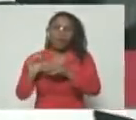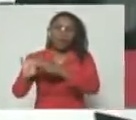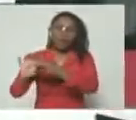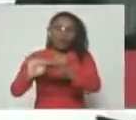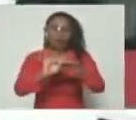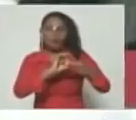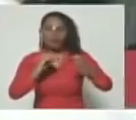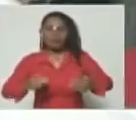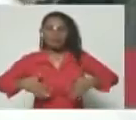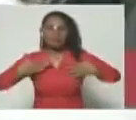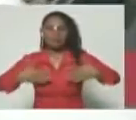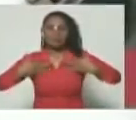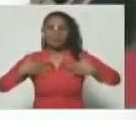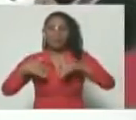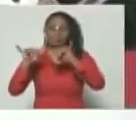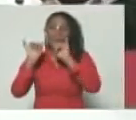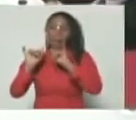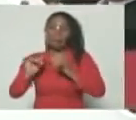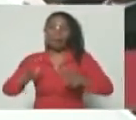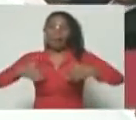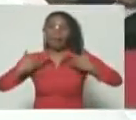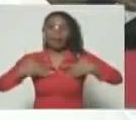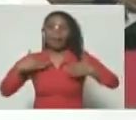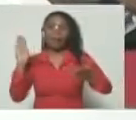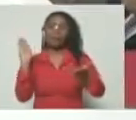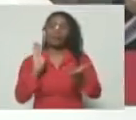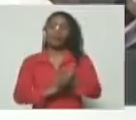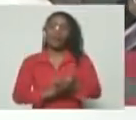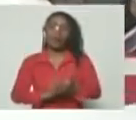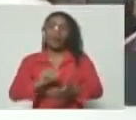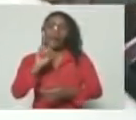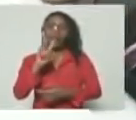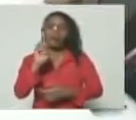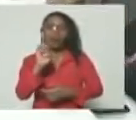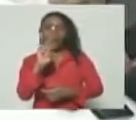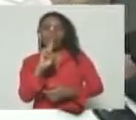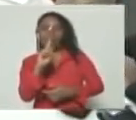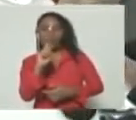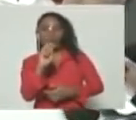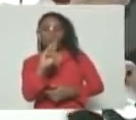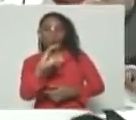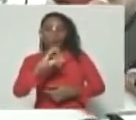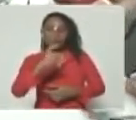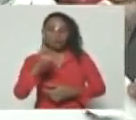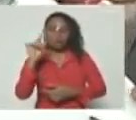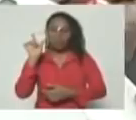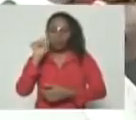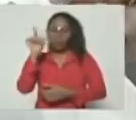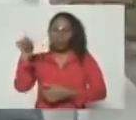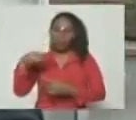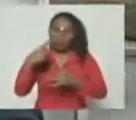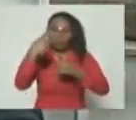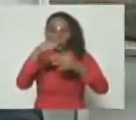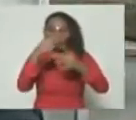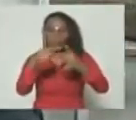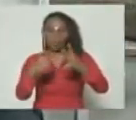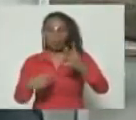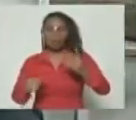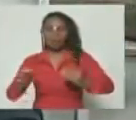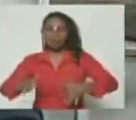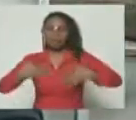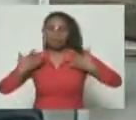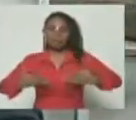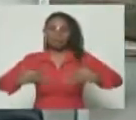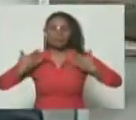muchísimo entusiasmo. El mismo entusiasmo que le pone Bertucci es el que le pone Roque, el mismo entusiasmo que le pone Bernabé es el que le